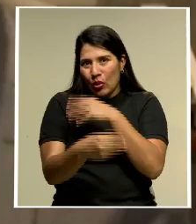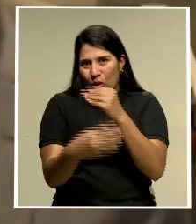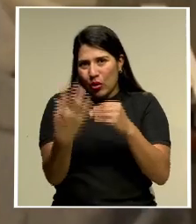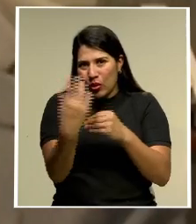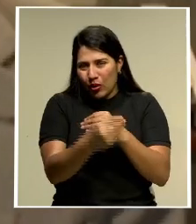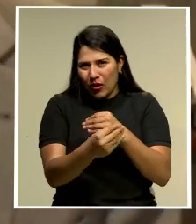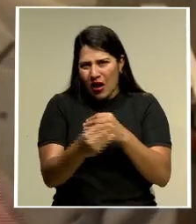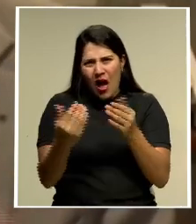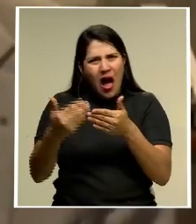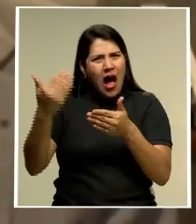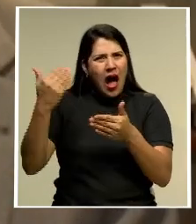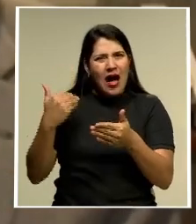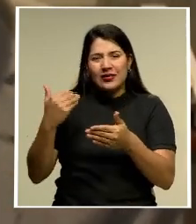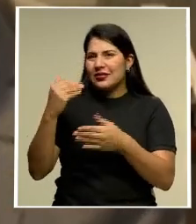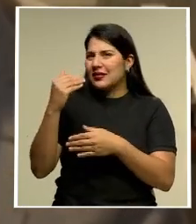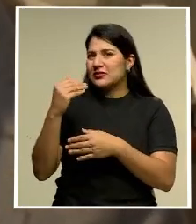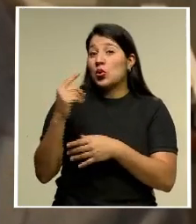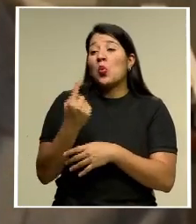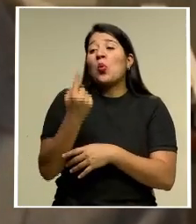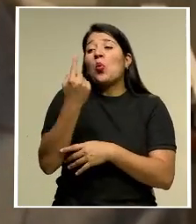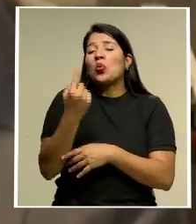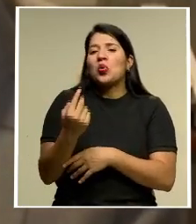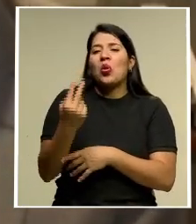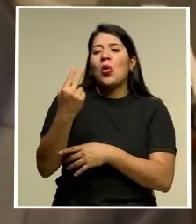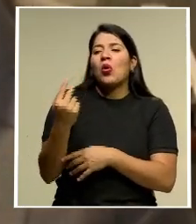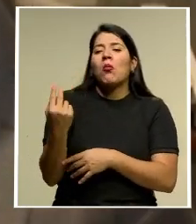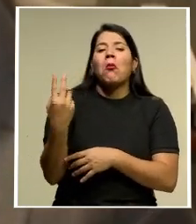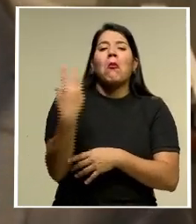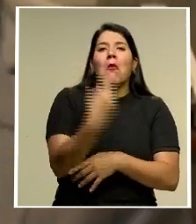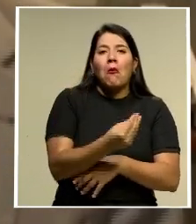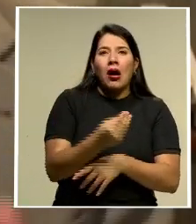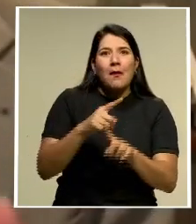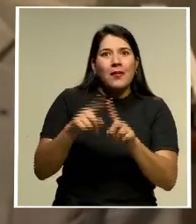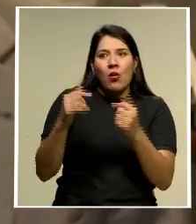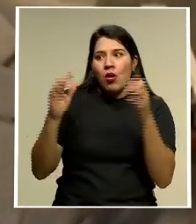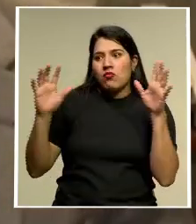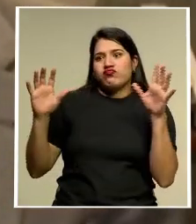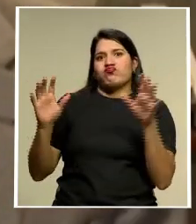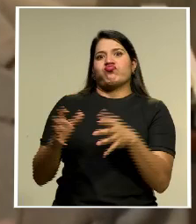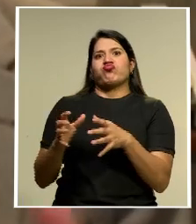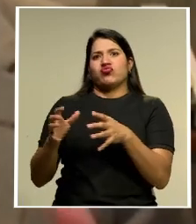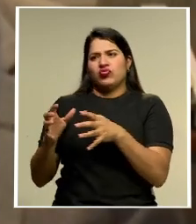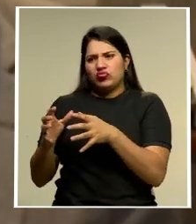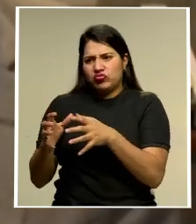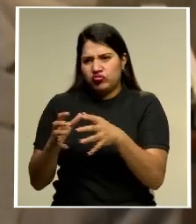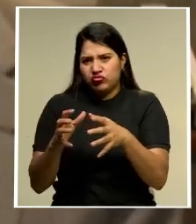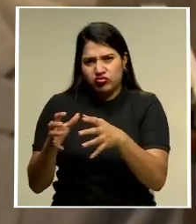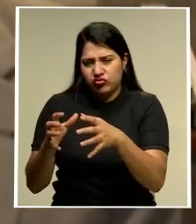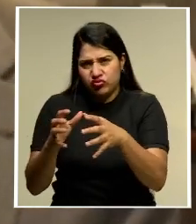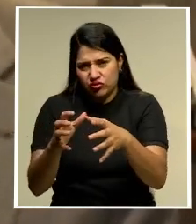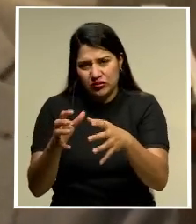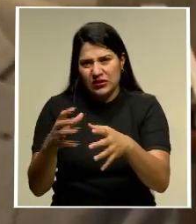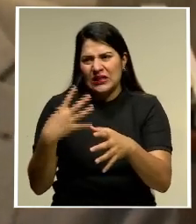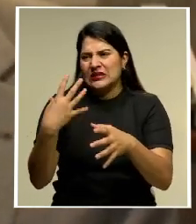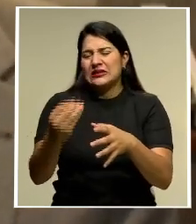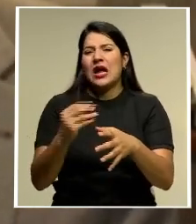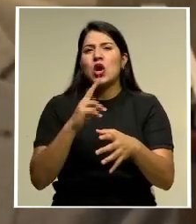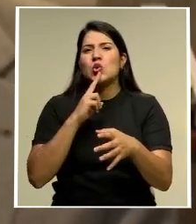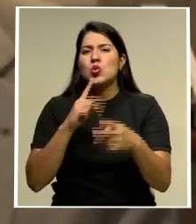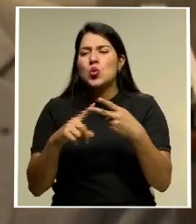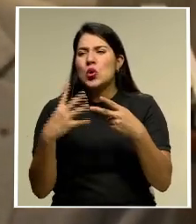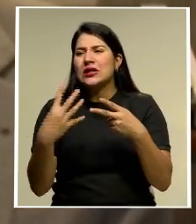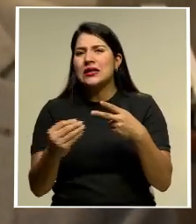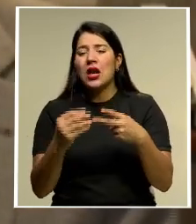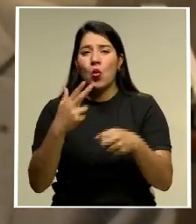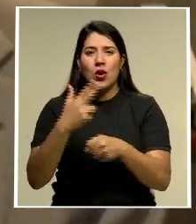visto, migraciones organizadas en masa, saliendo de Honduras, de Guatemala, de El